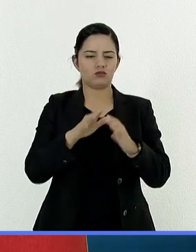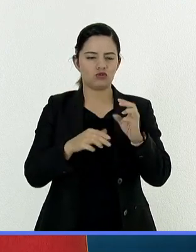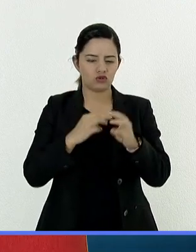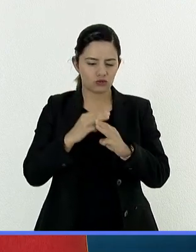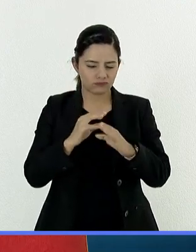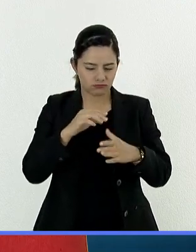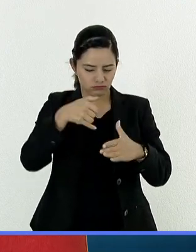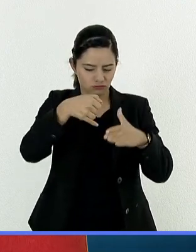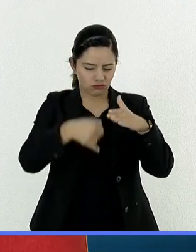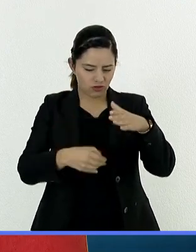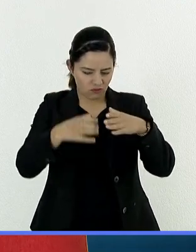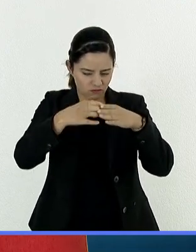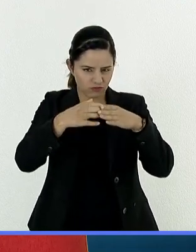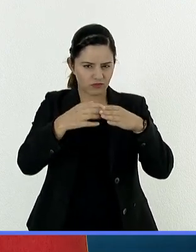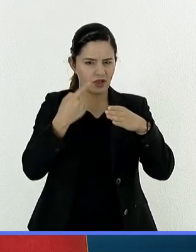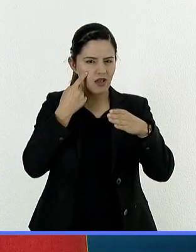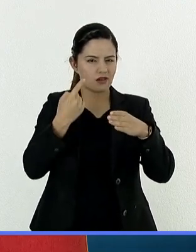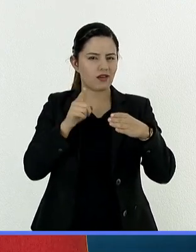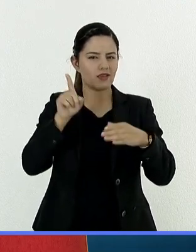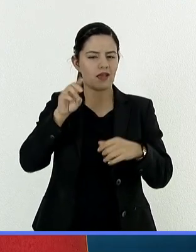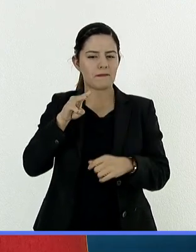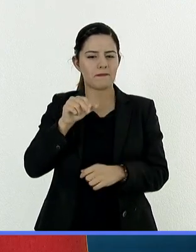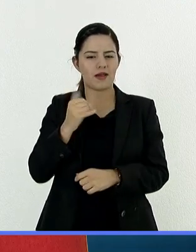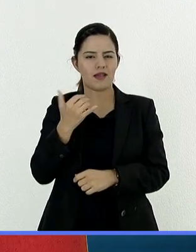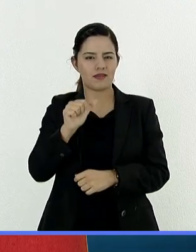al Gran acuífero maya acompáñanos